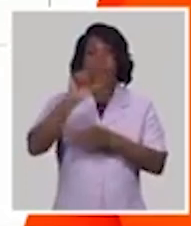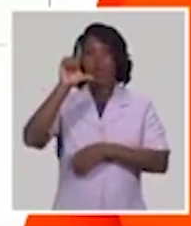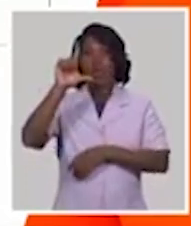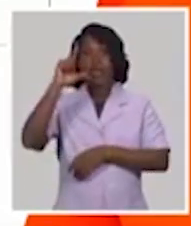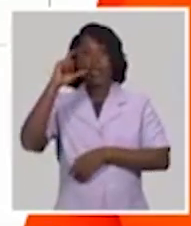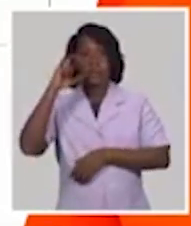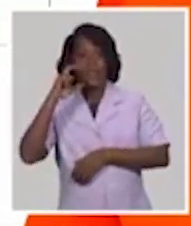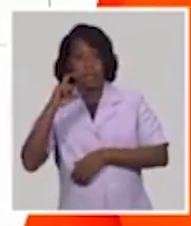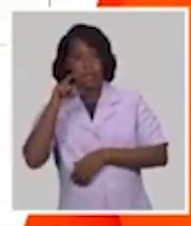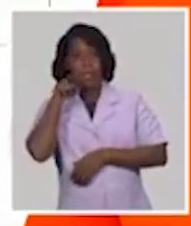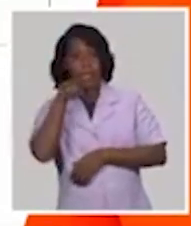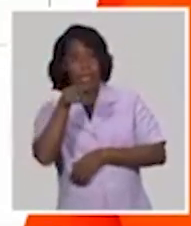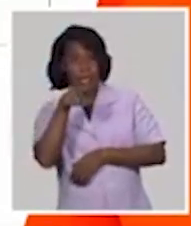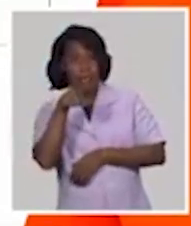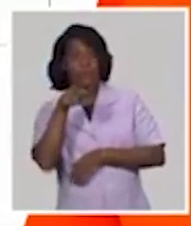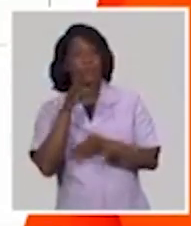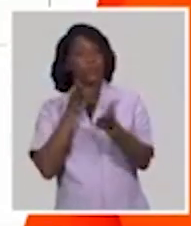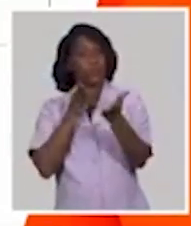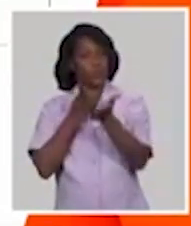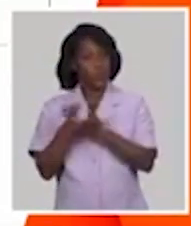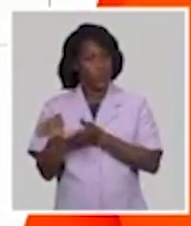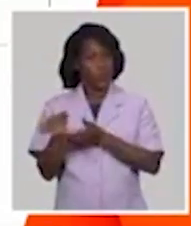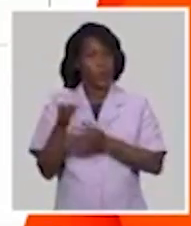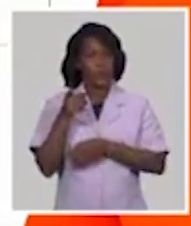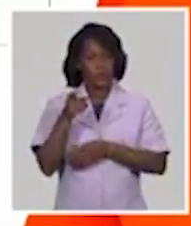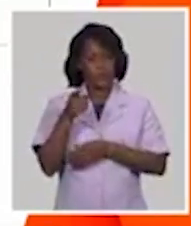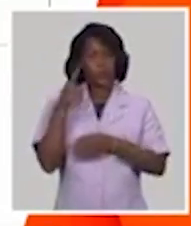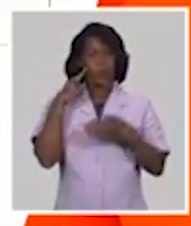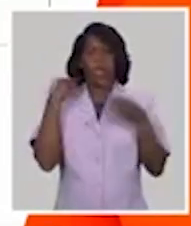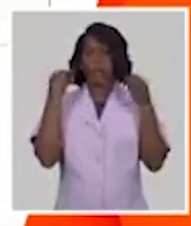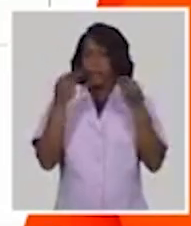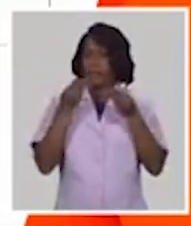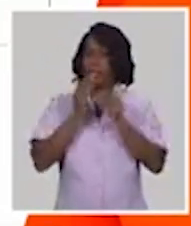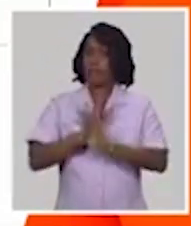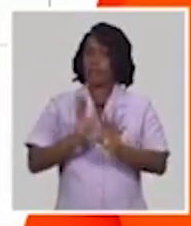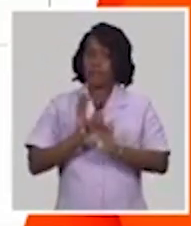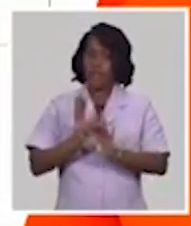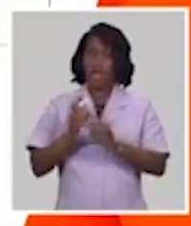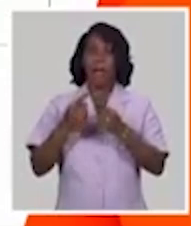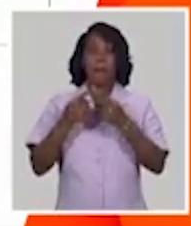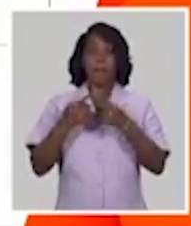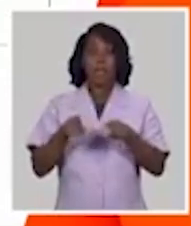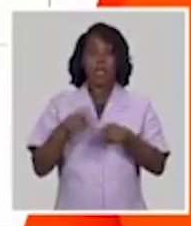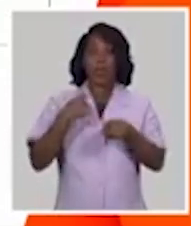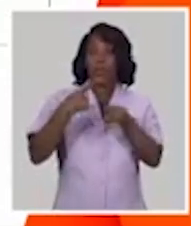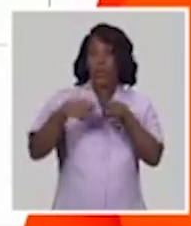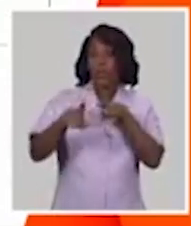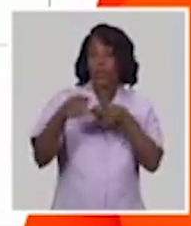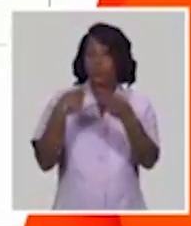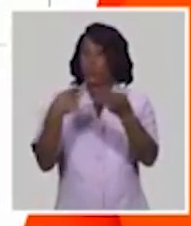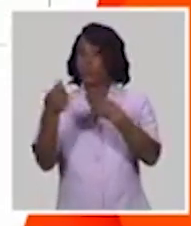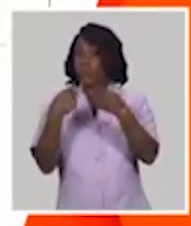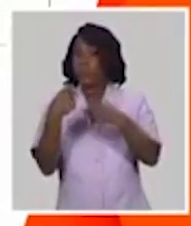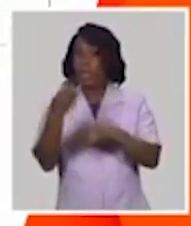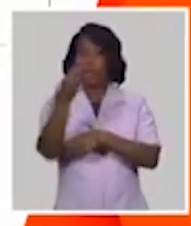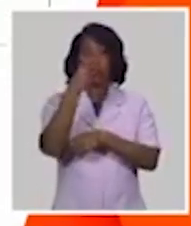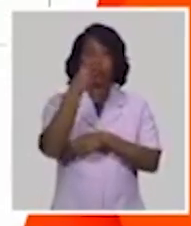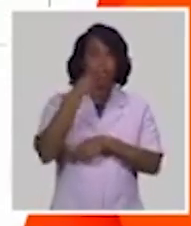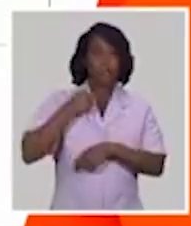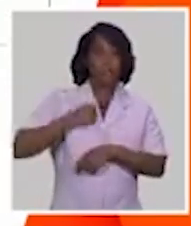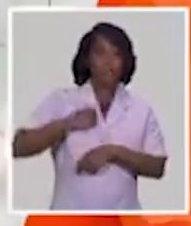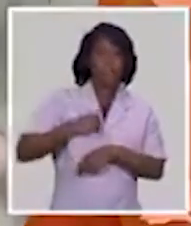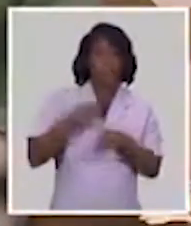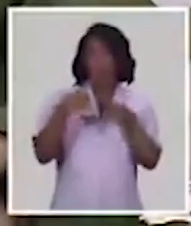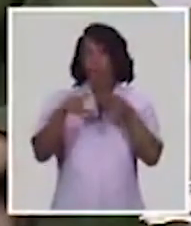libremente convertible. Eso se enfatiza a partir del análisis que se hizo. Pero no vender otra cosa que no sea alimentos y aseo, y también